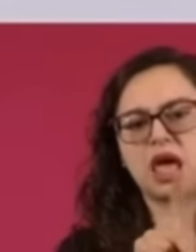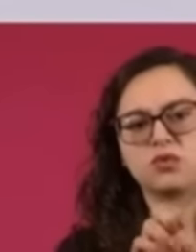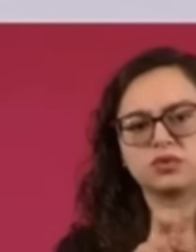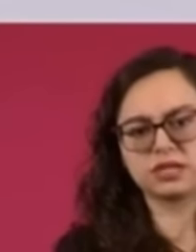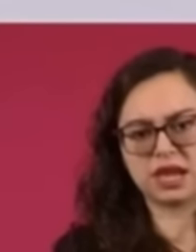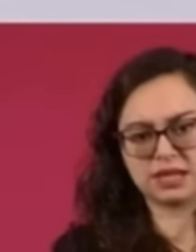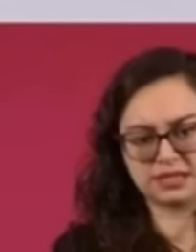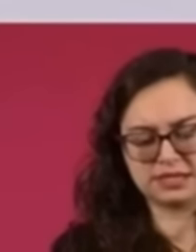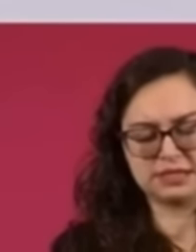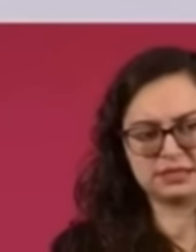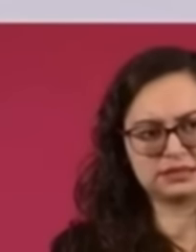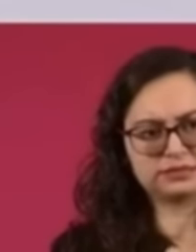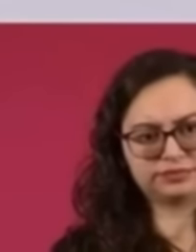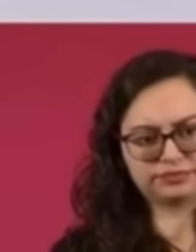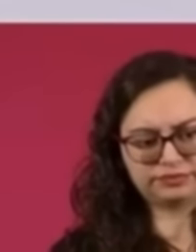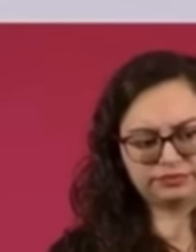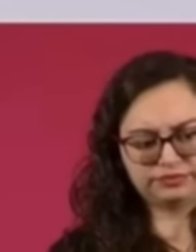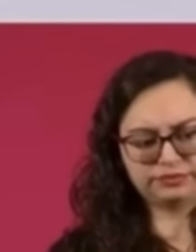un